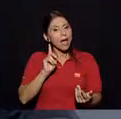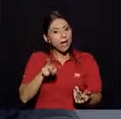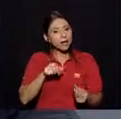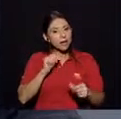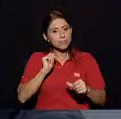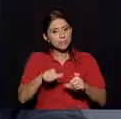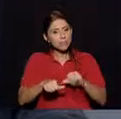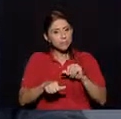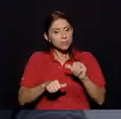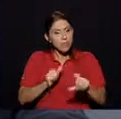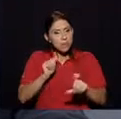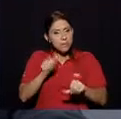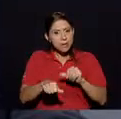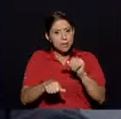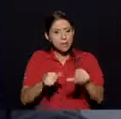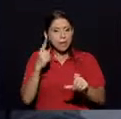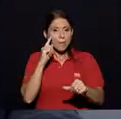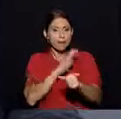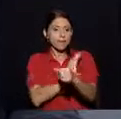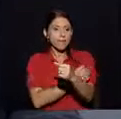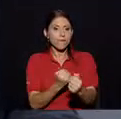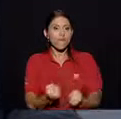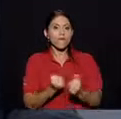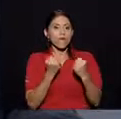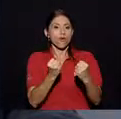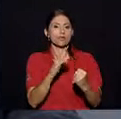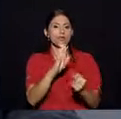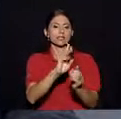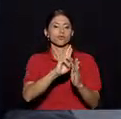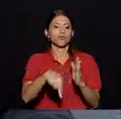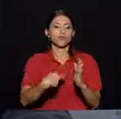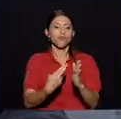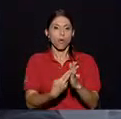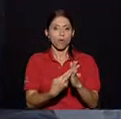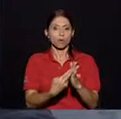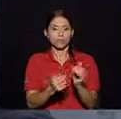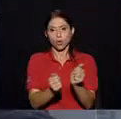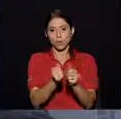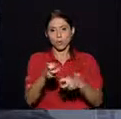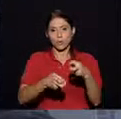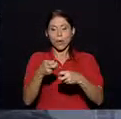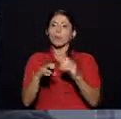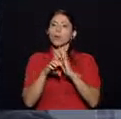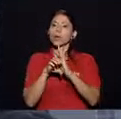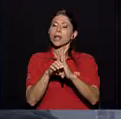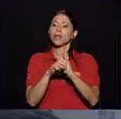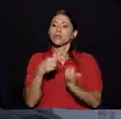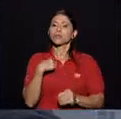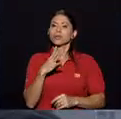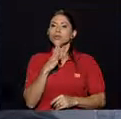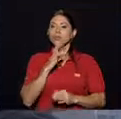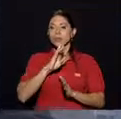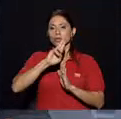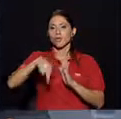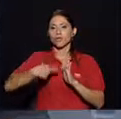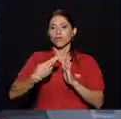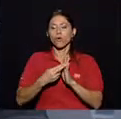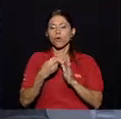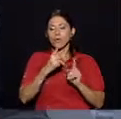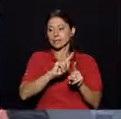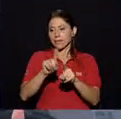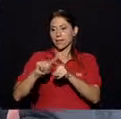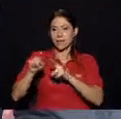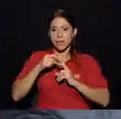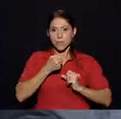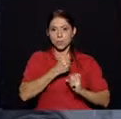que forman parte, como lo ha apuntado el investigador. A mí me parece que hay que seguir insistiendo en